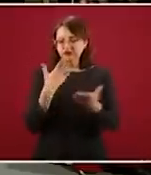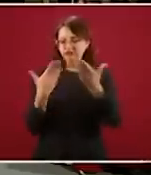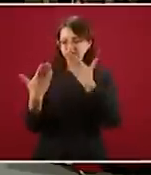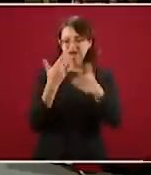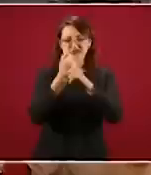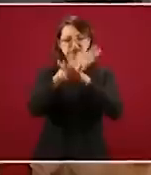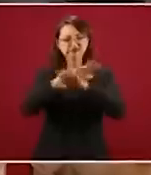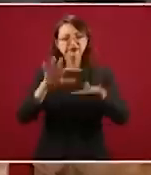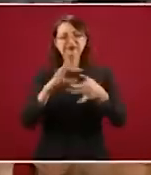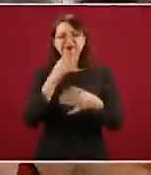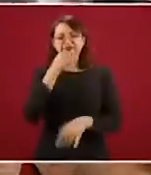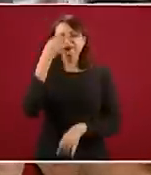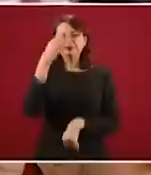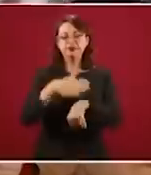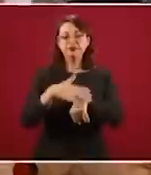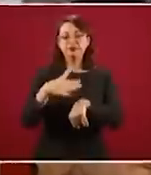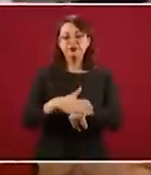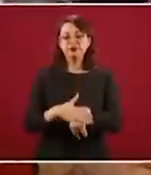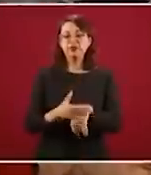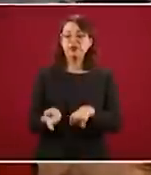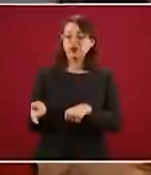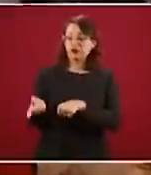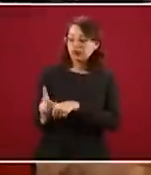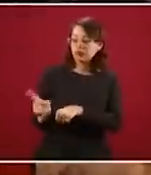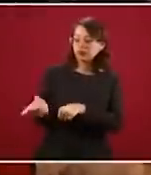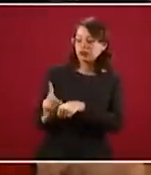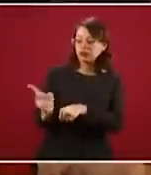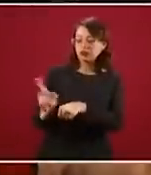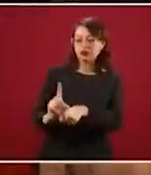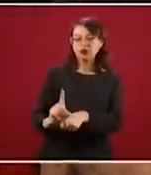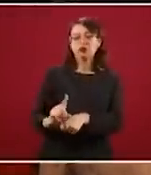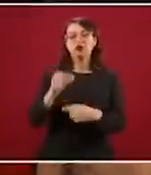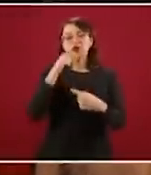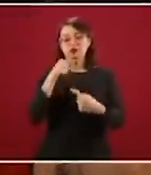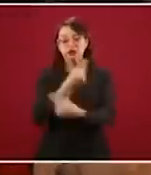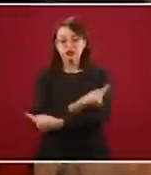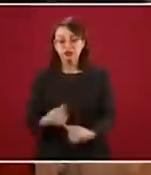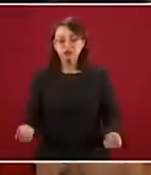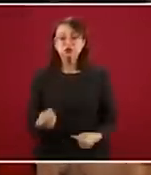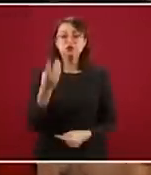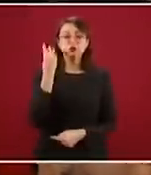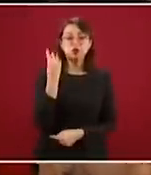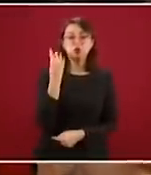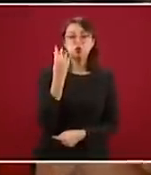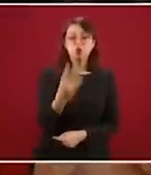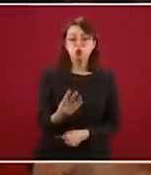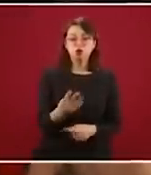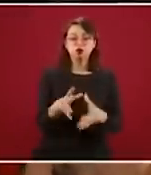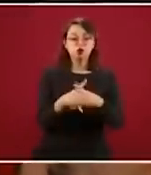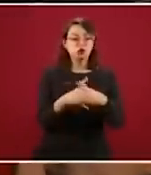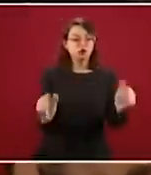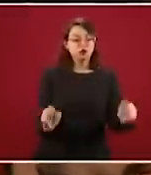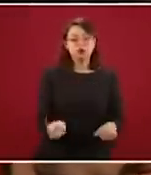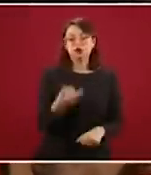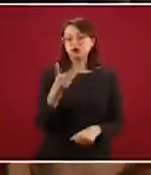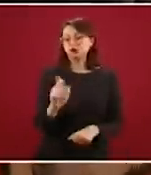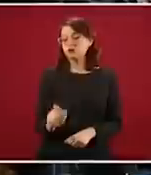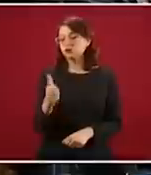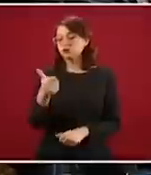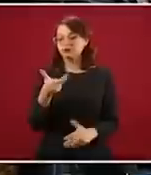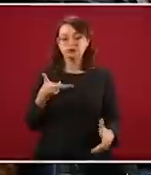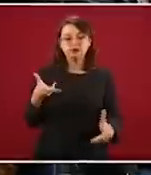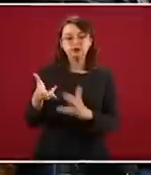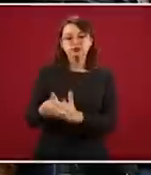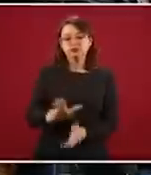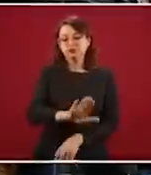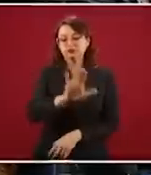indican que alrededor por día 4 menores desaparecen y 3.6 son asesinados,